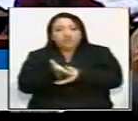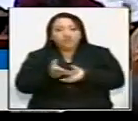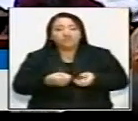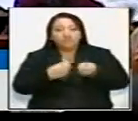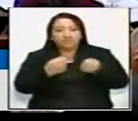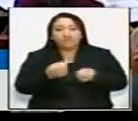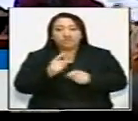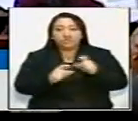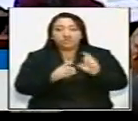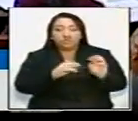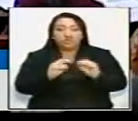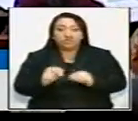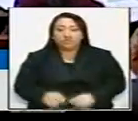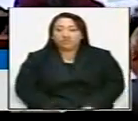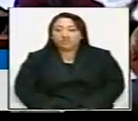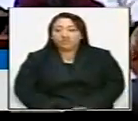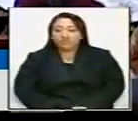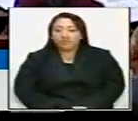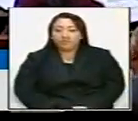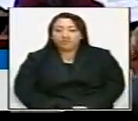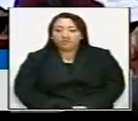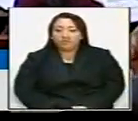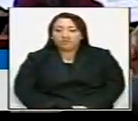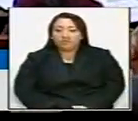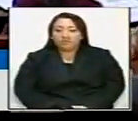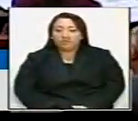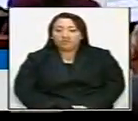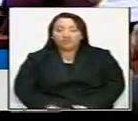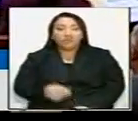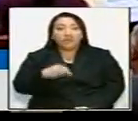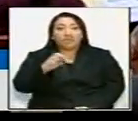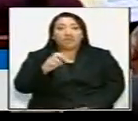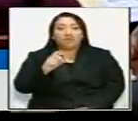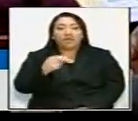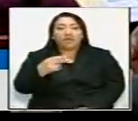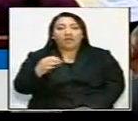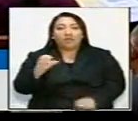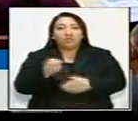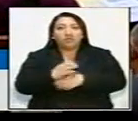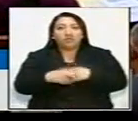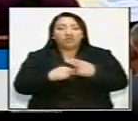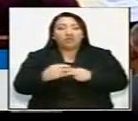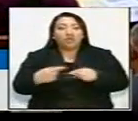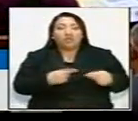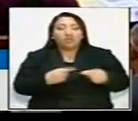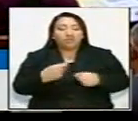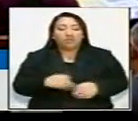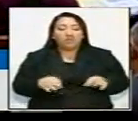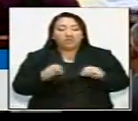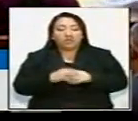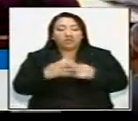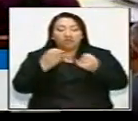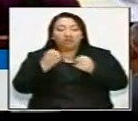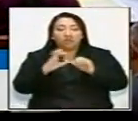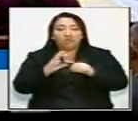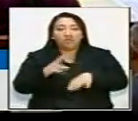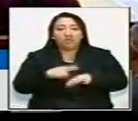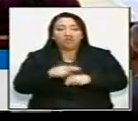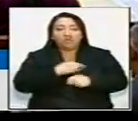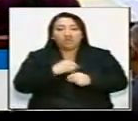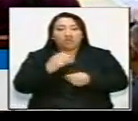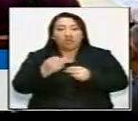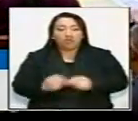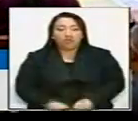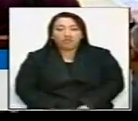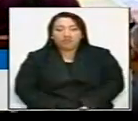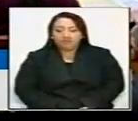seguidamente comentarios por parte del señor Pedro Herrera, él es director ejecutivo del Consejo Nacional de Competitividad y Formalización del Ministerio de